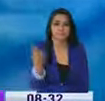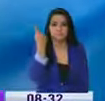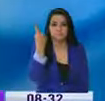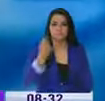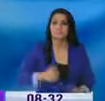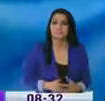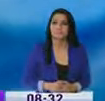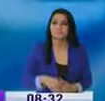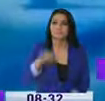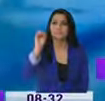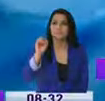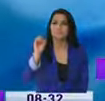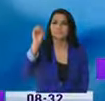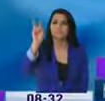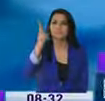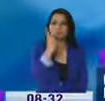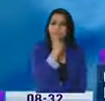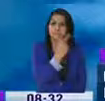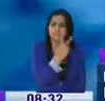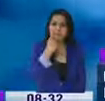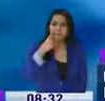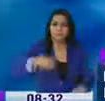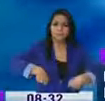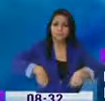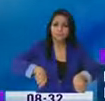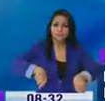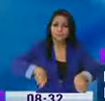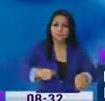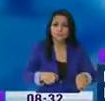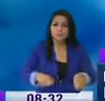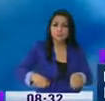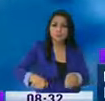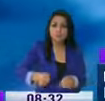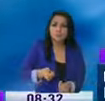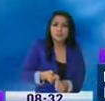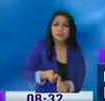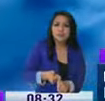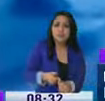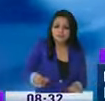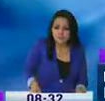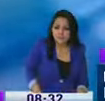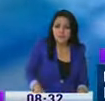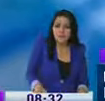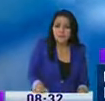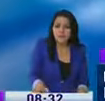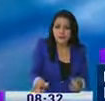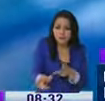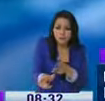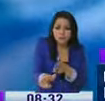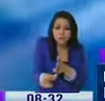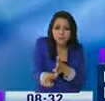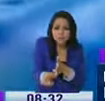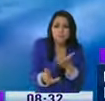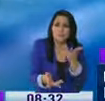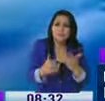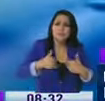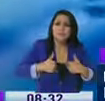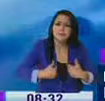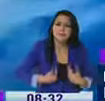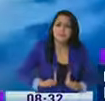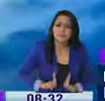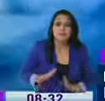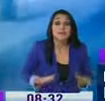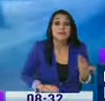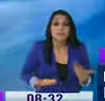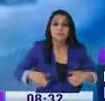análisis del video, se puede apreciar que el conductor se aproxima demasiado hacia la acera central. Se presume que el cansancio pudo haberle ganado y